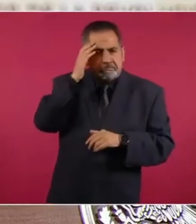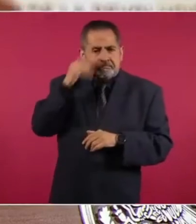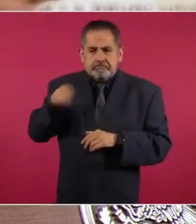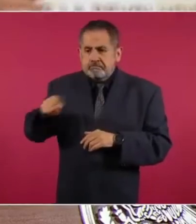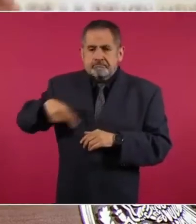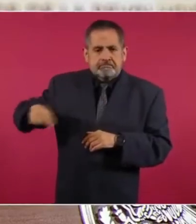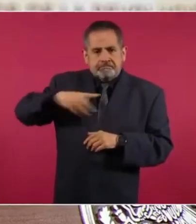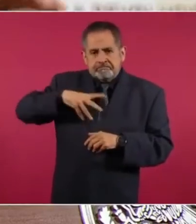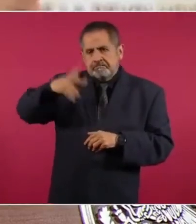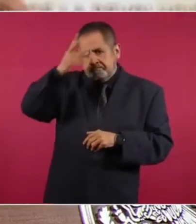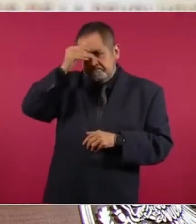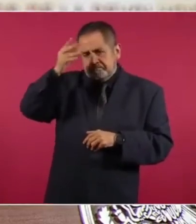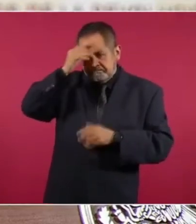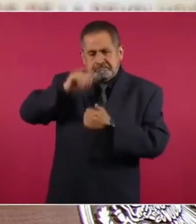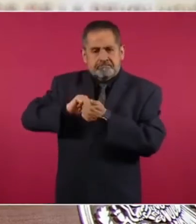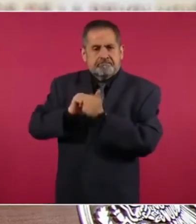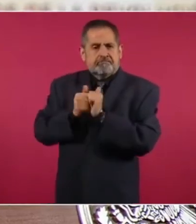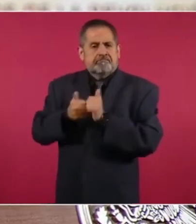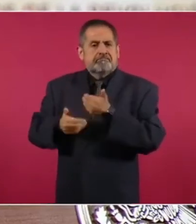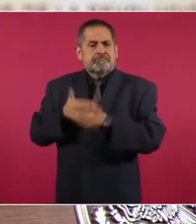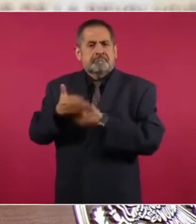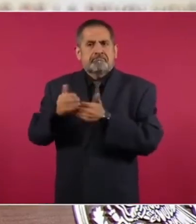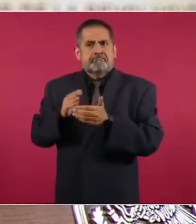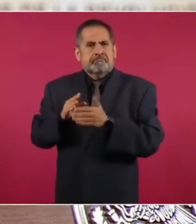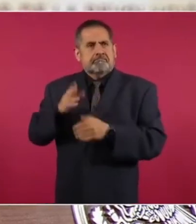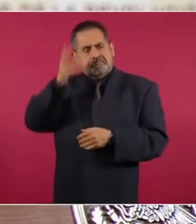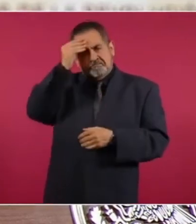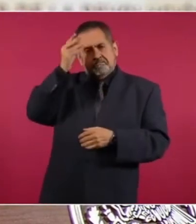están aprendiendo, se van formando.